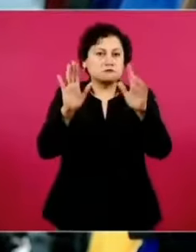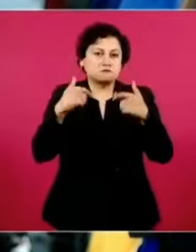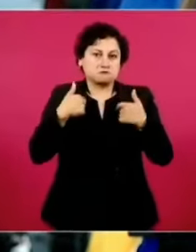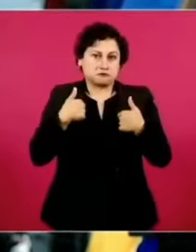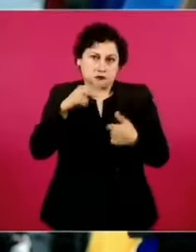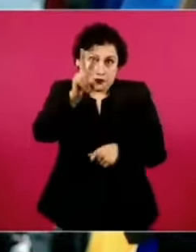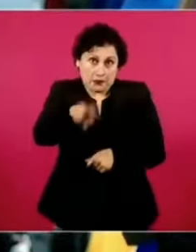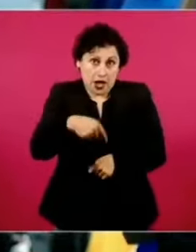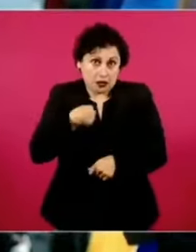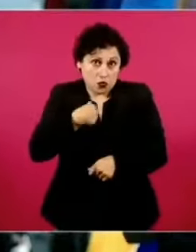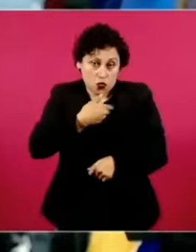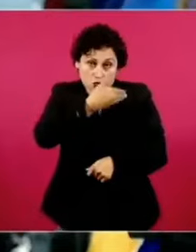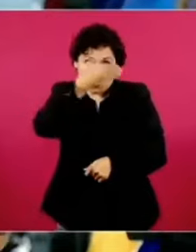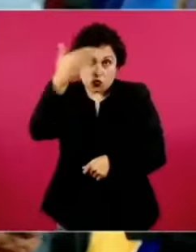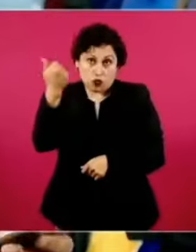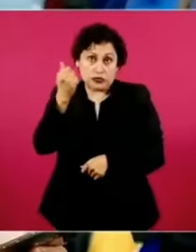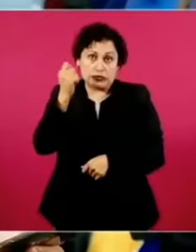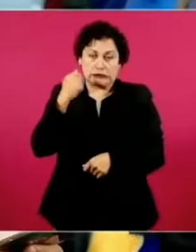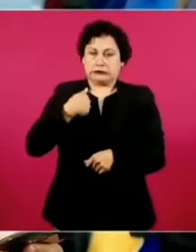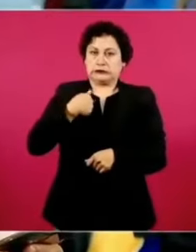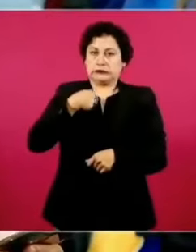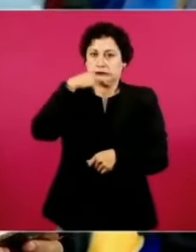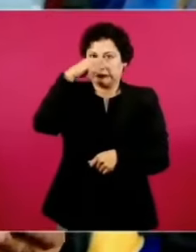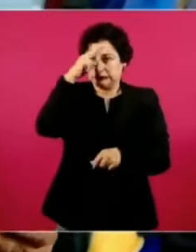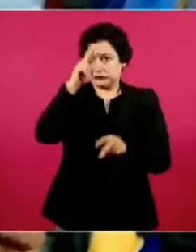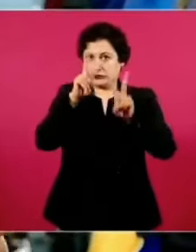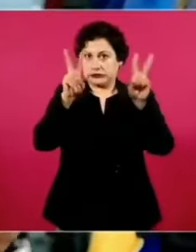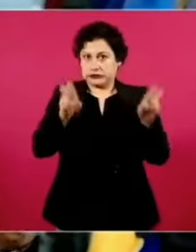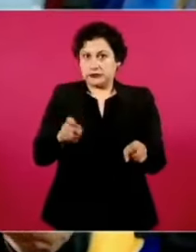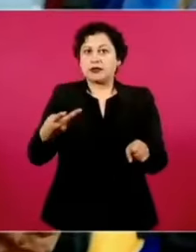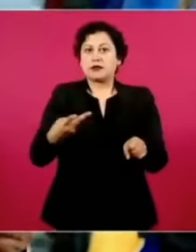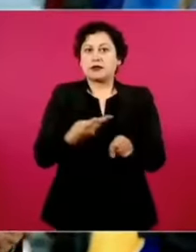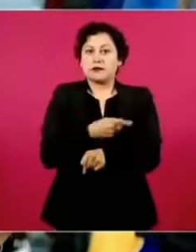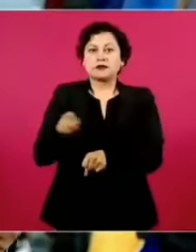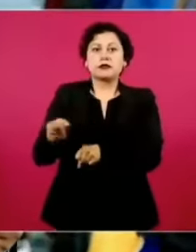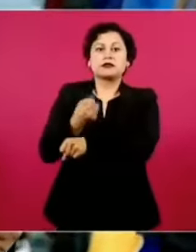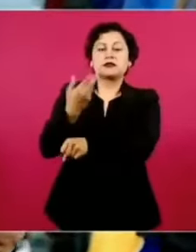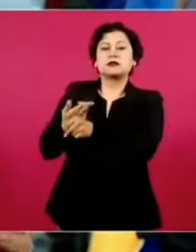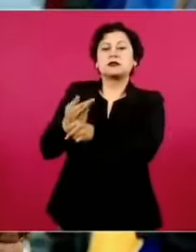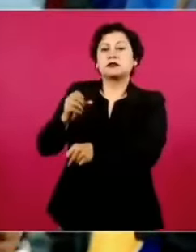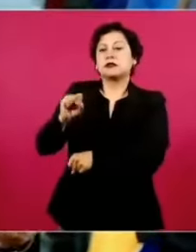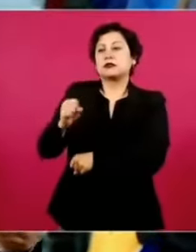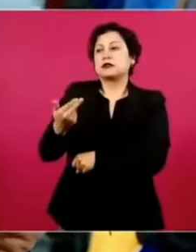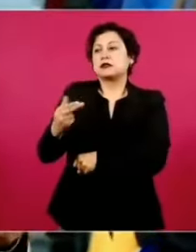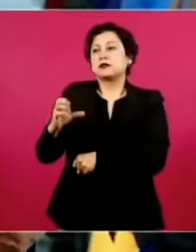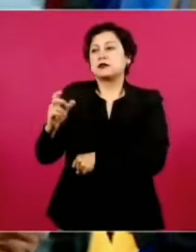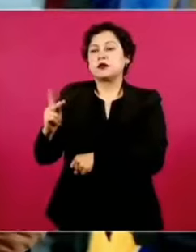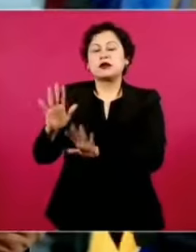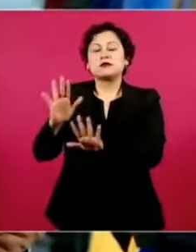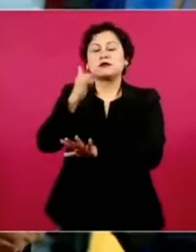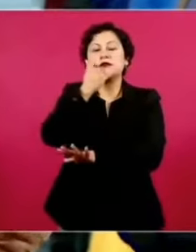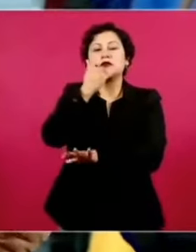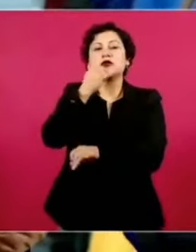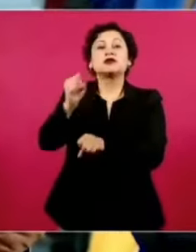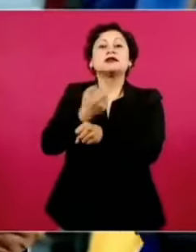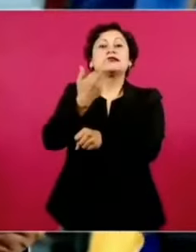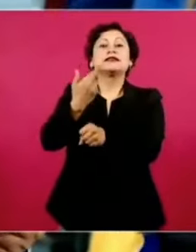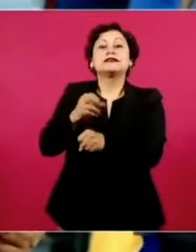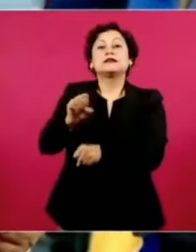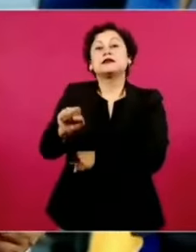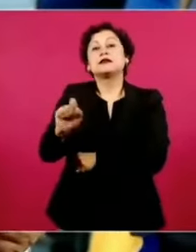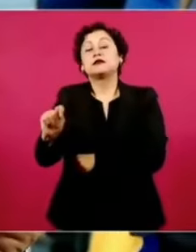ignorante en el caso del tema, de la Secretaría de Hacienda, o sea, quién, bueno, perdón, del trabajo, ¿quién debería de, en este caso, de